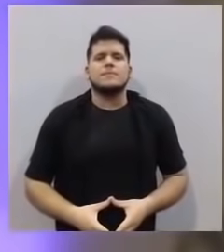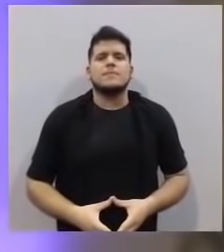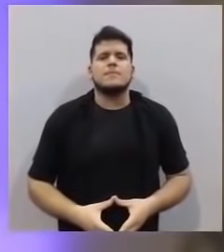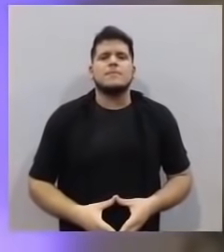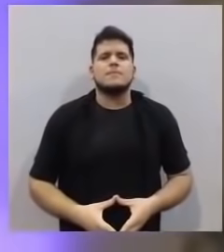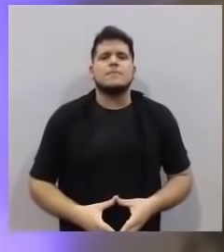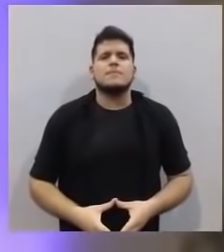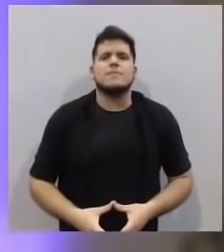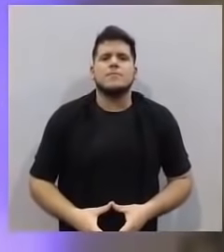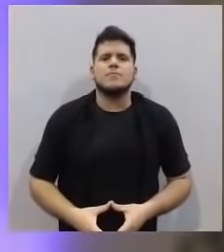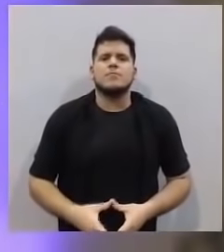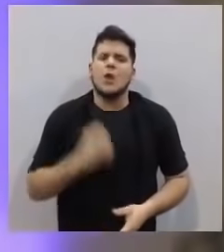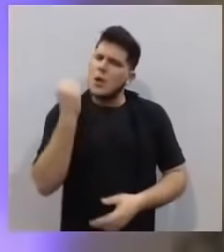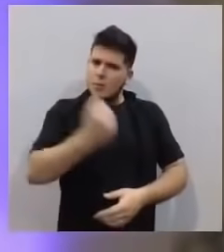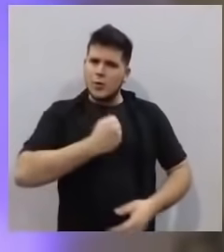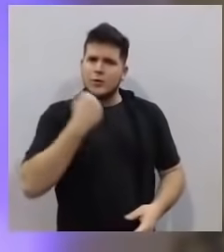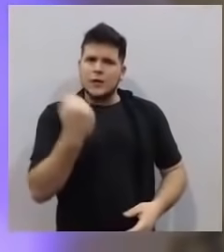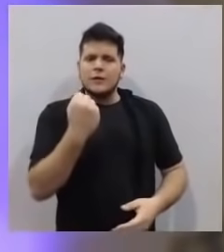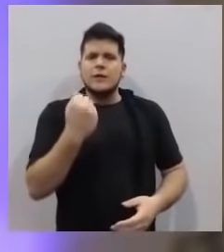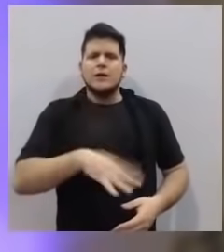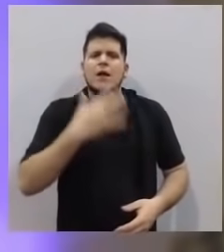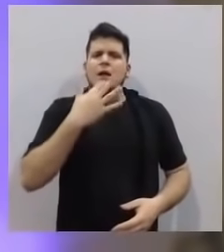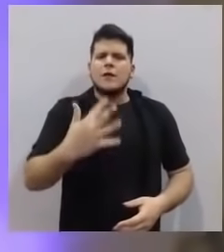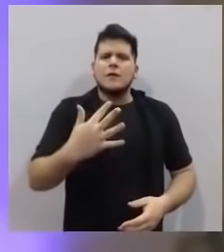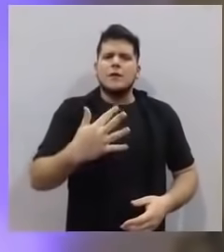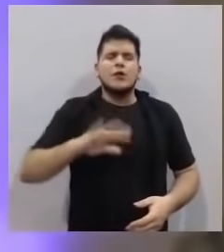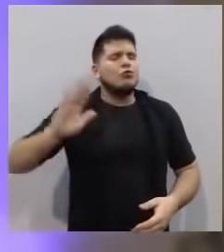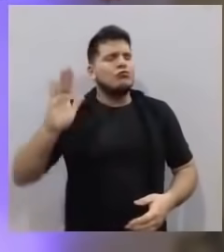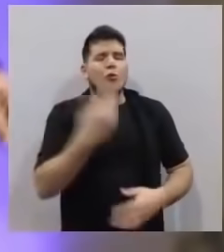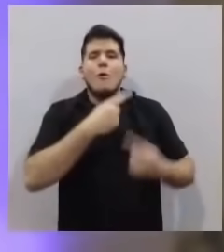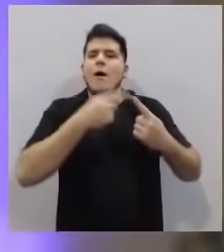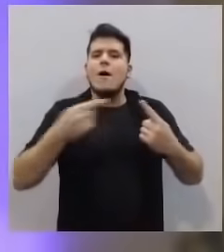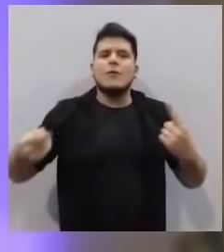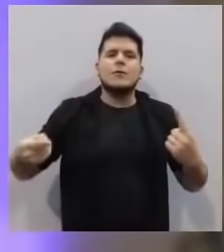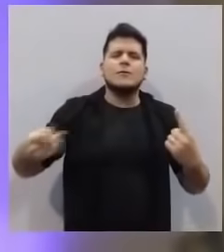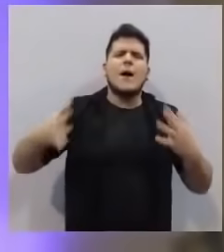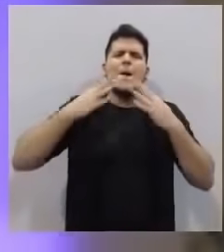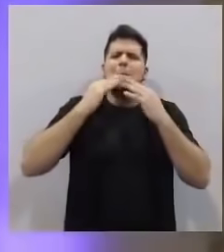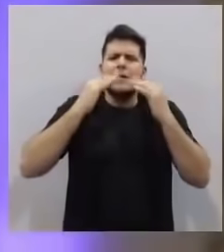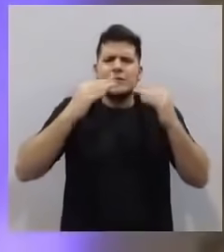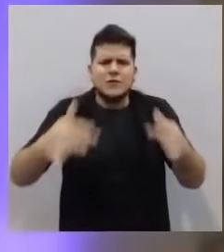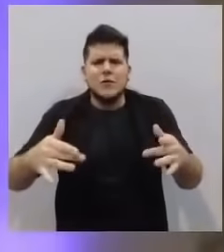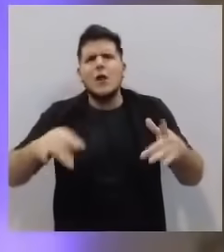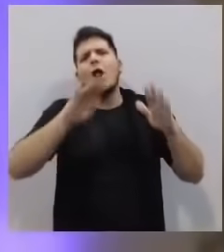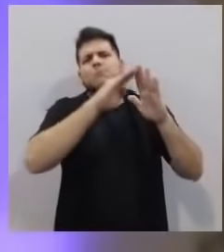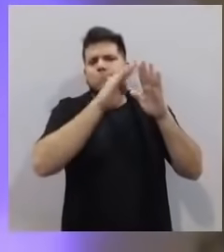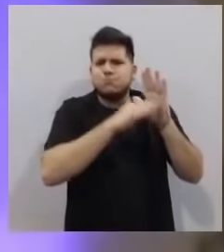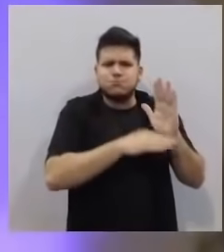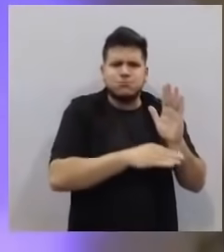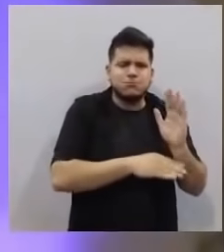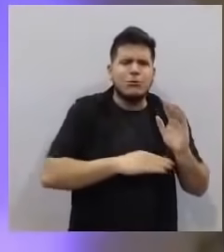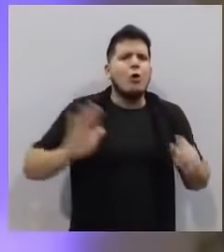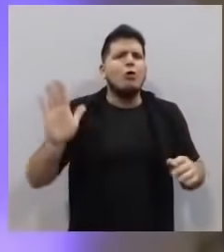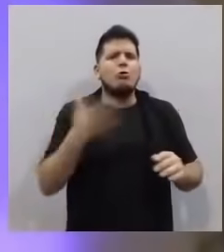ni los ni las potestades ni los gobernadores ni las huestes espirituales de maldad nadie